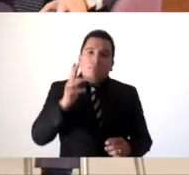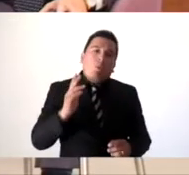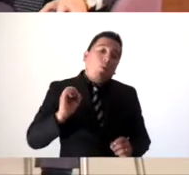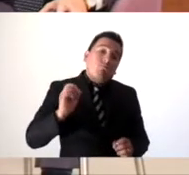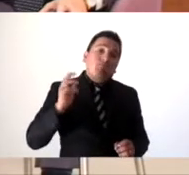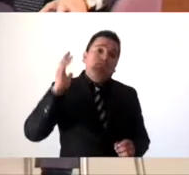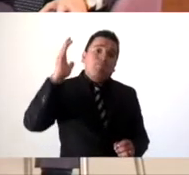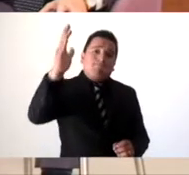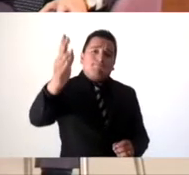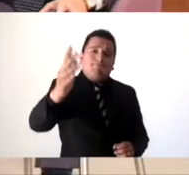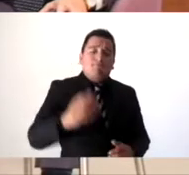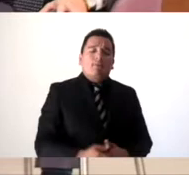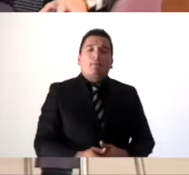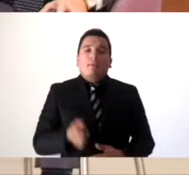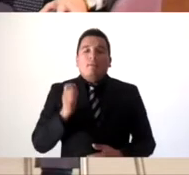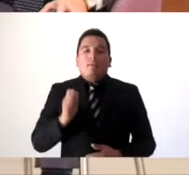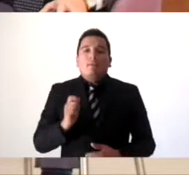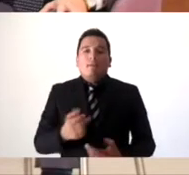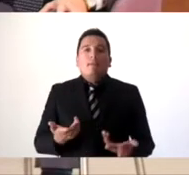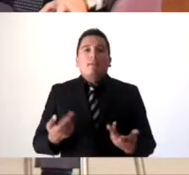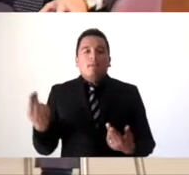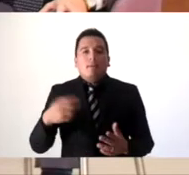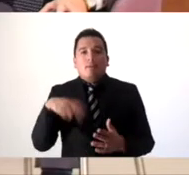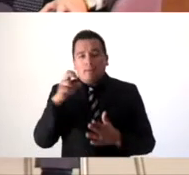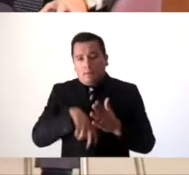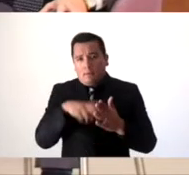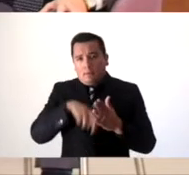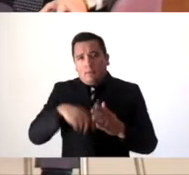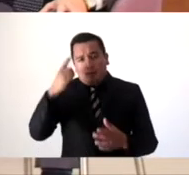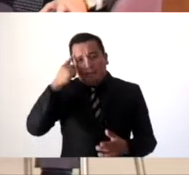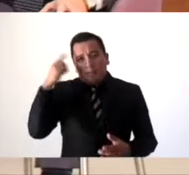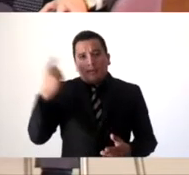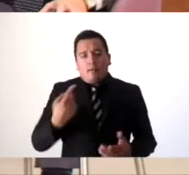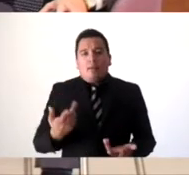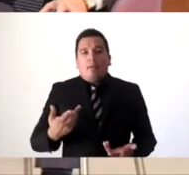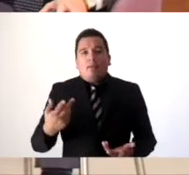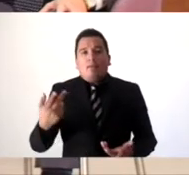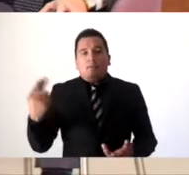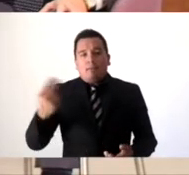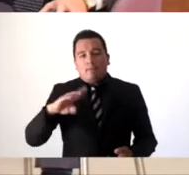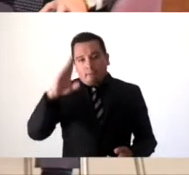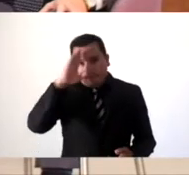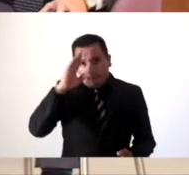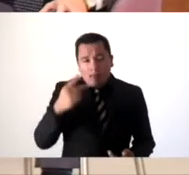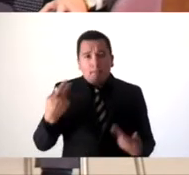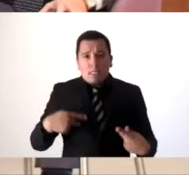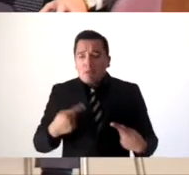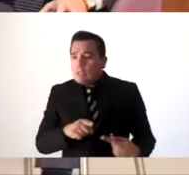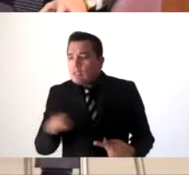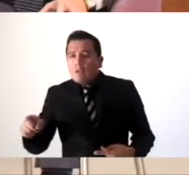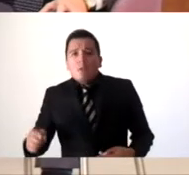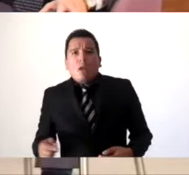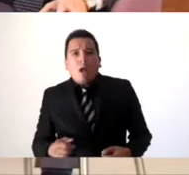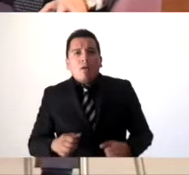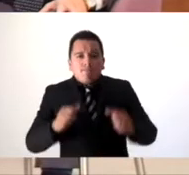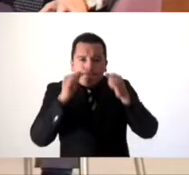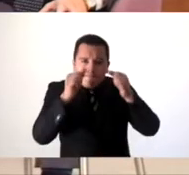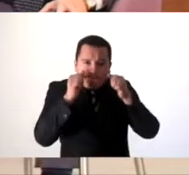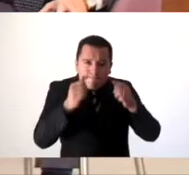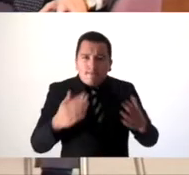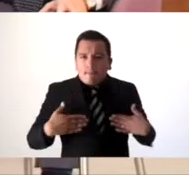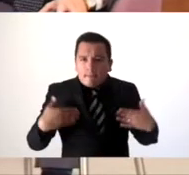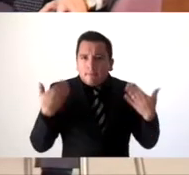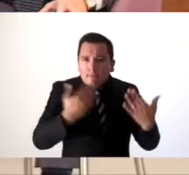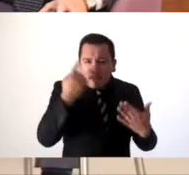de mediano y largo plazo. Reformas que vayan a inyectar dosis de confianza